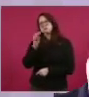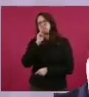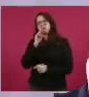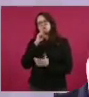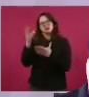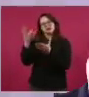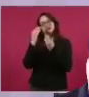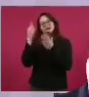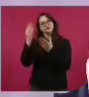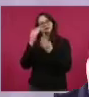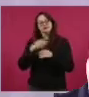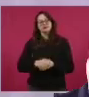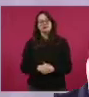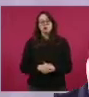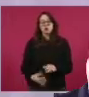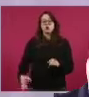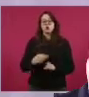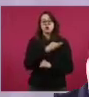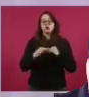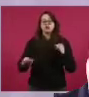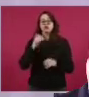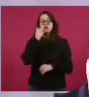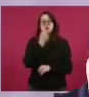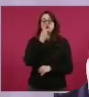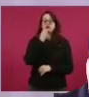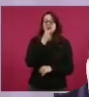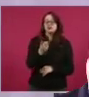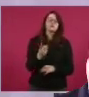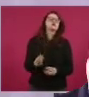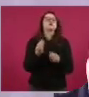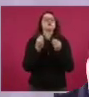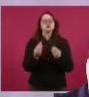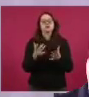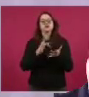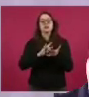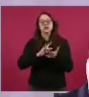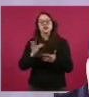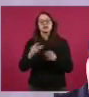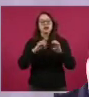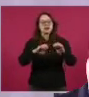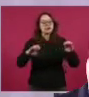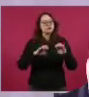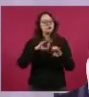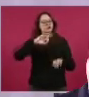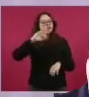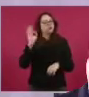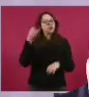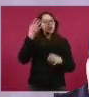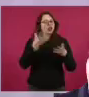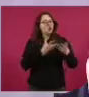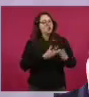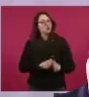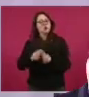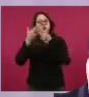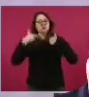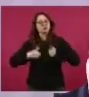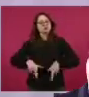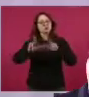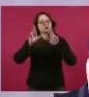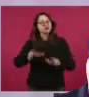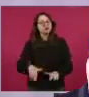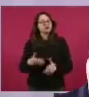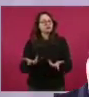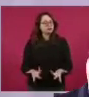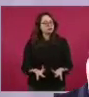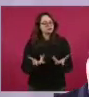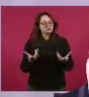último, mencionar y felicitar también a mi federación y a todos mis compañeros galardonados. Ser